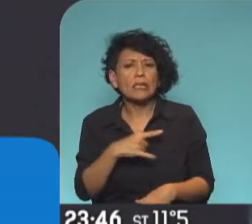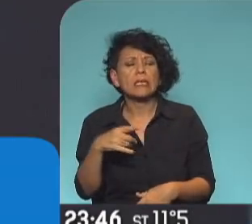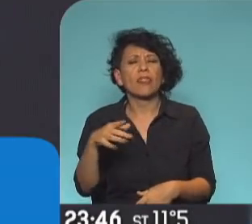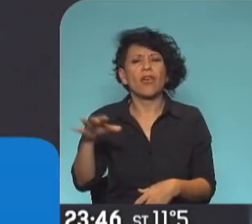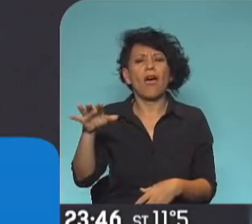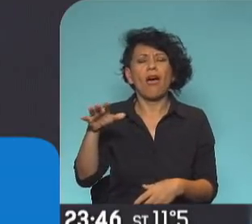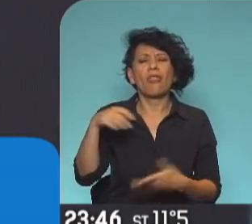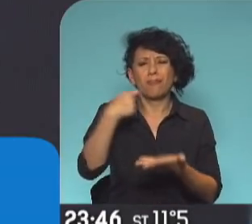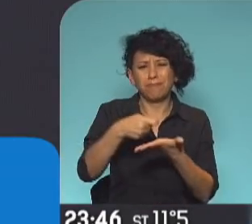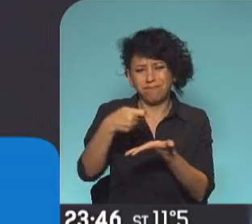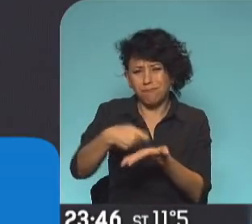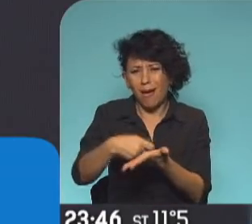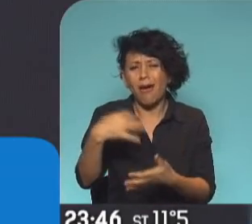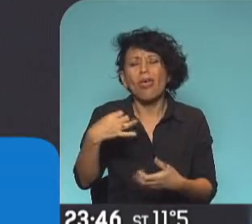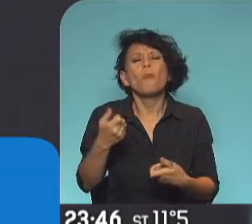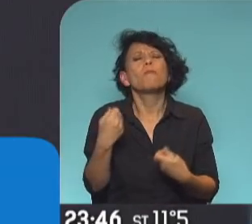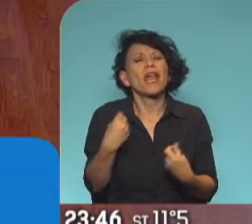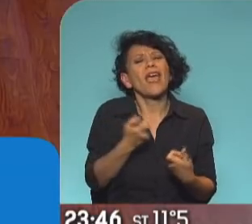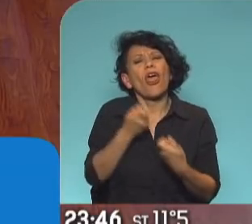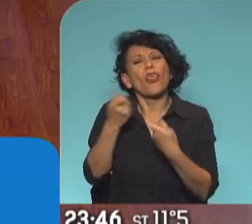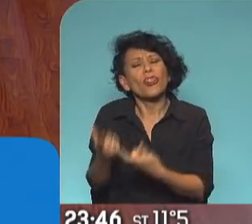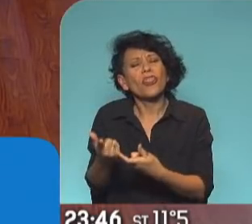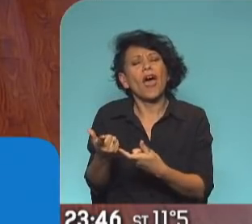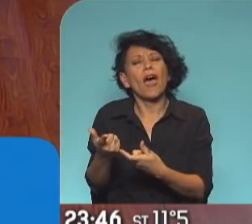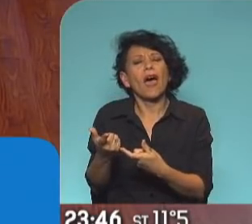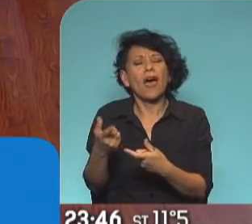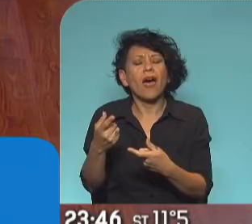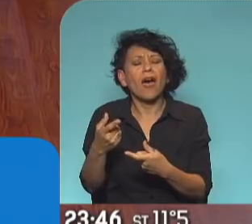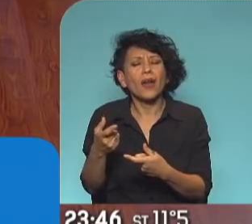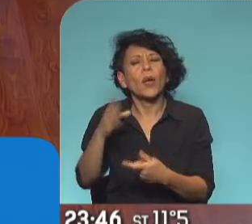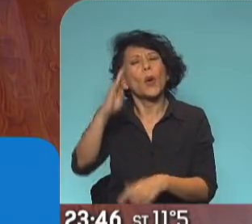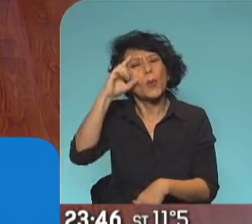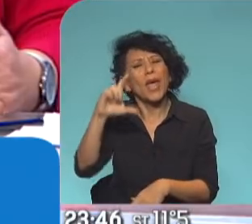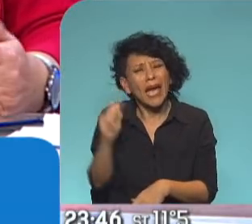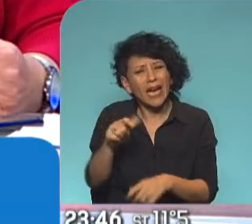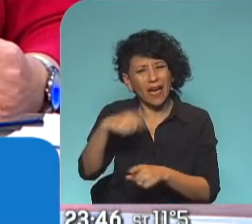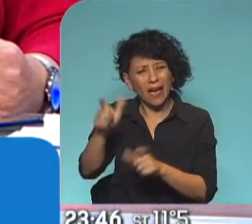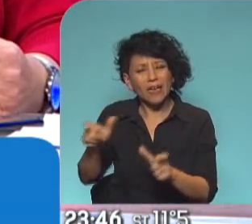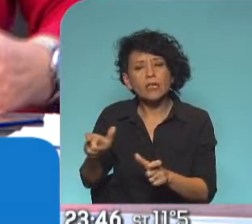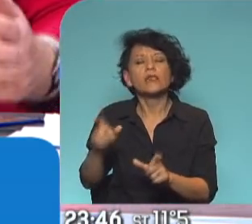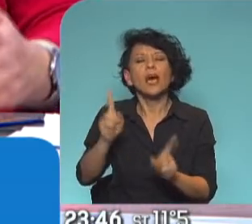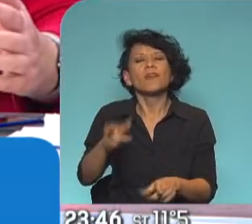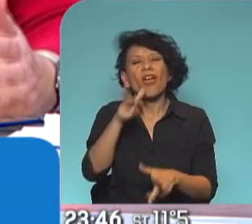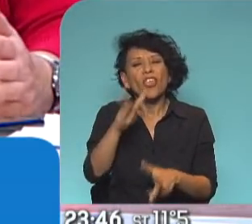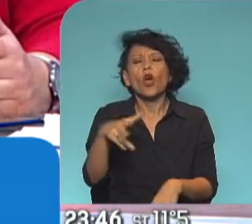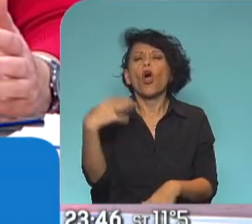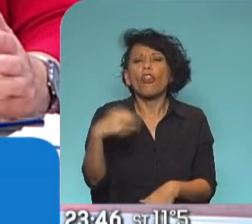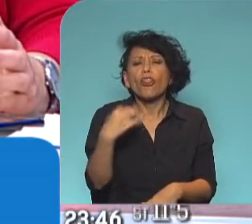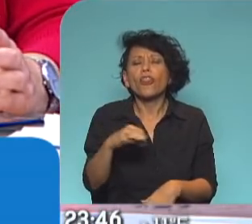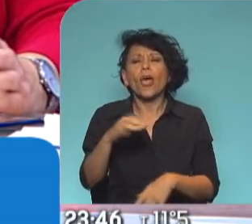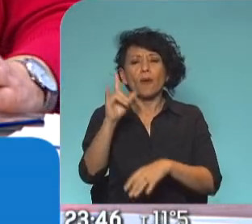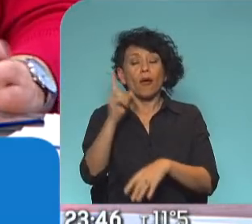para otorgar becas a los... Sí, bajó todo, sí, ¿no? Sí, y dijo que hay que colocar exámenes de ingreso